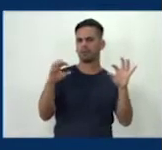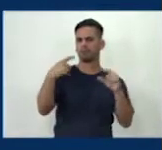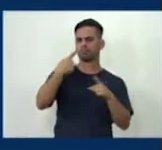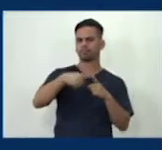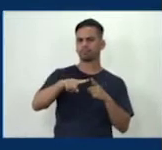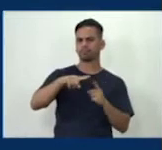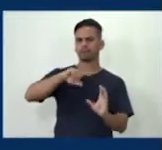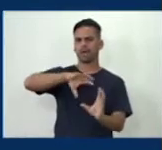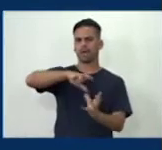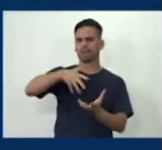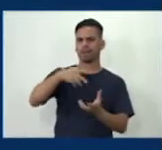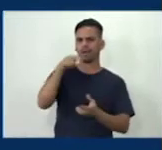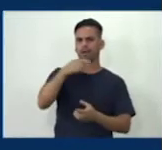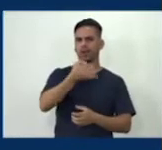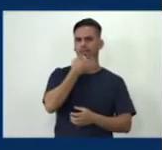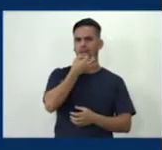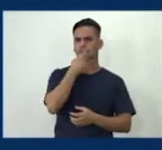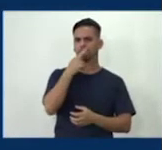su respuesta.